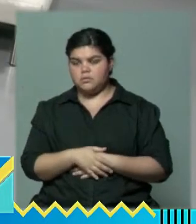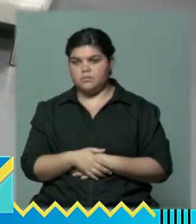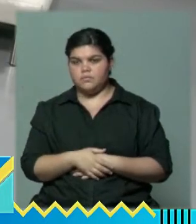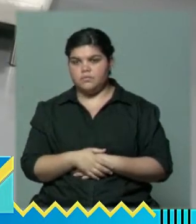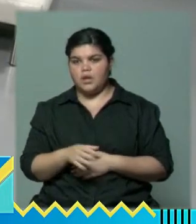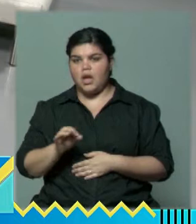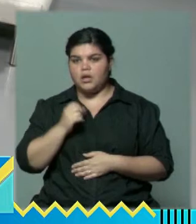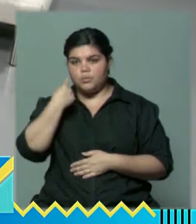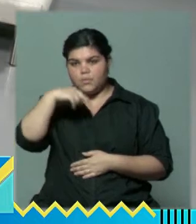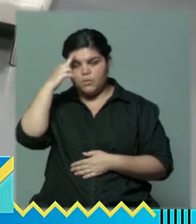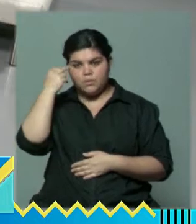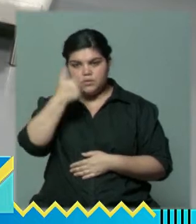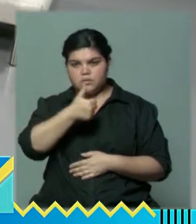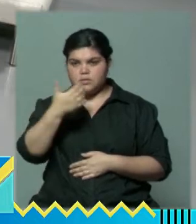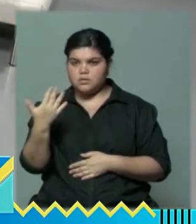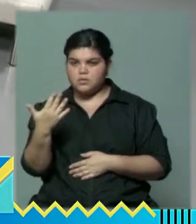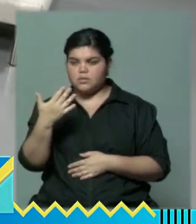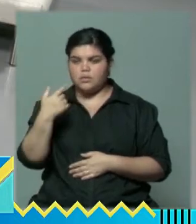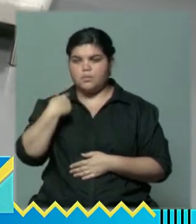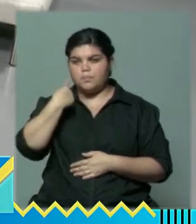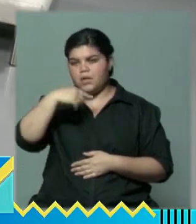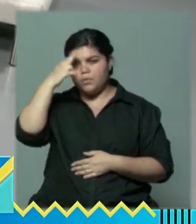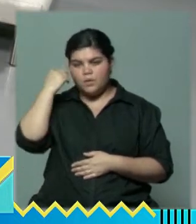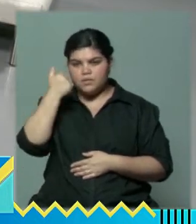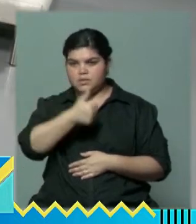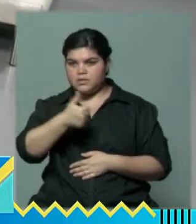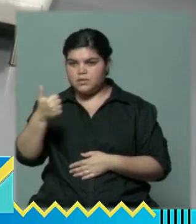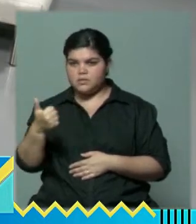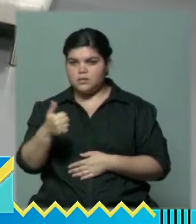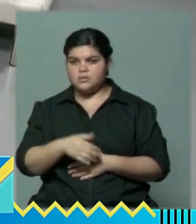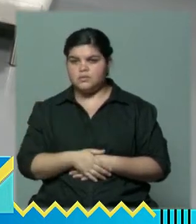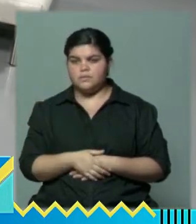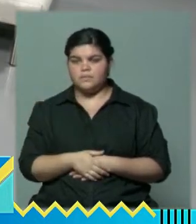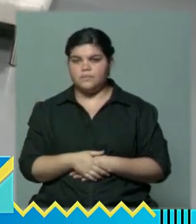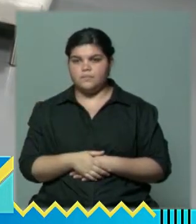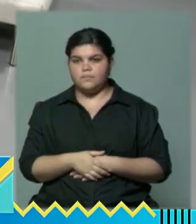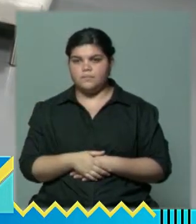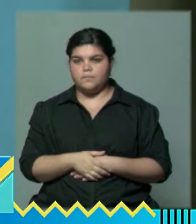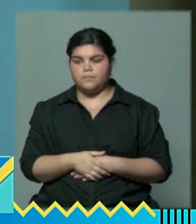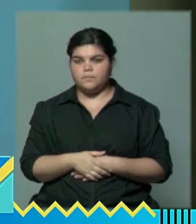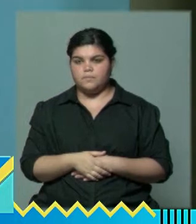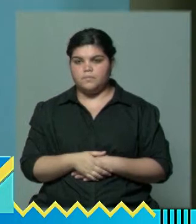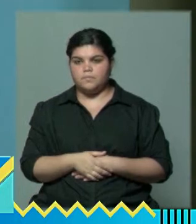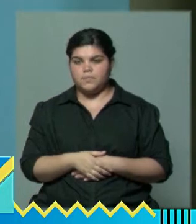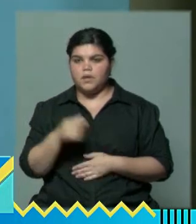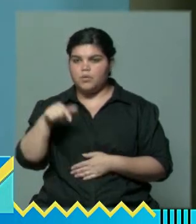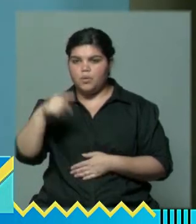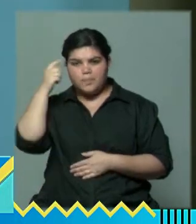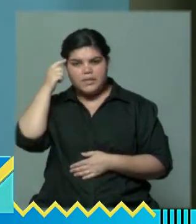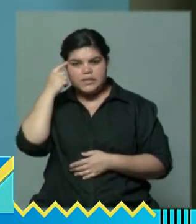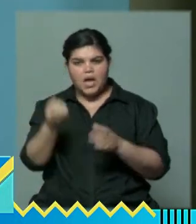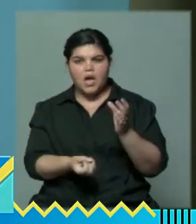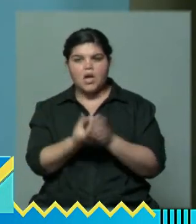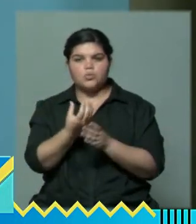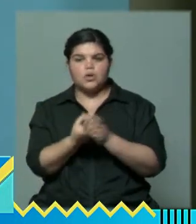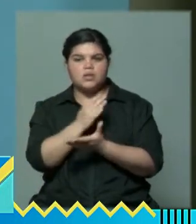fue el año 1965, 66, ahí, pero ¿crees que tiene que tener una actualización este código? ¿O cuál